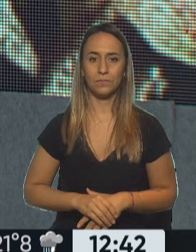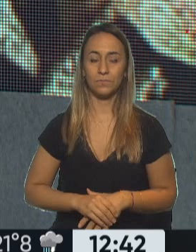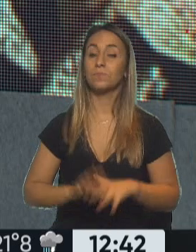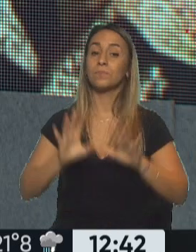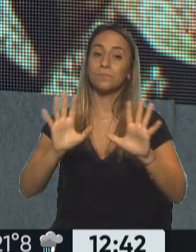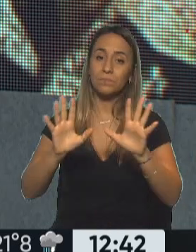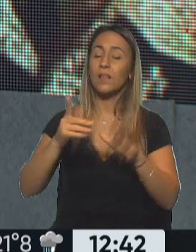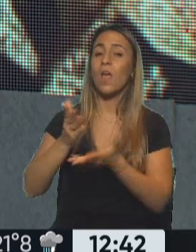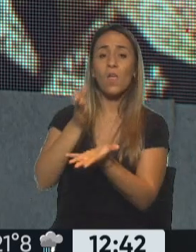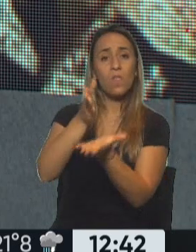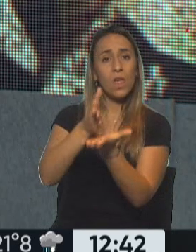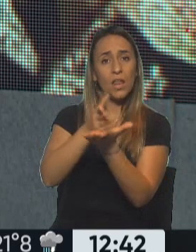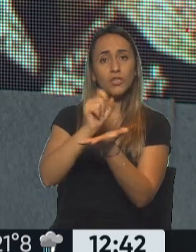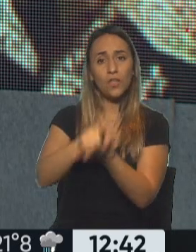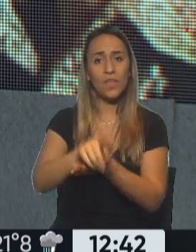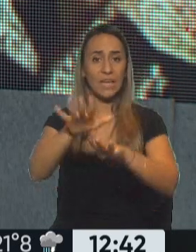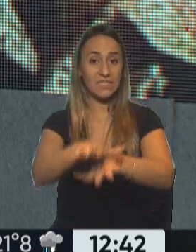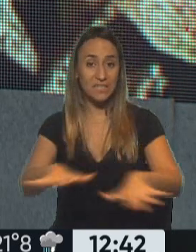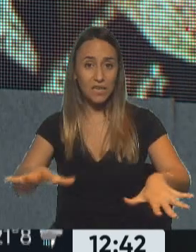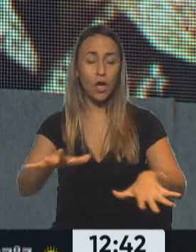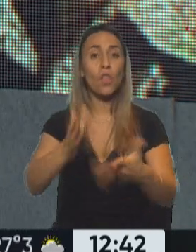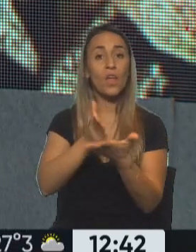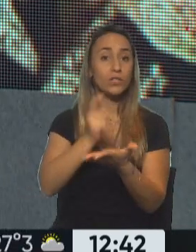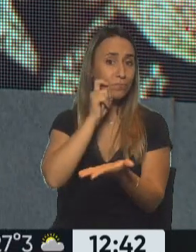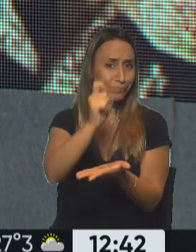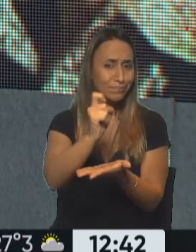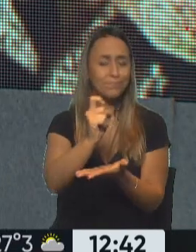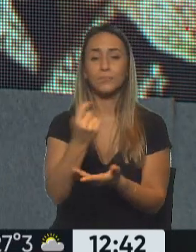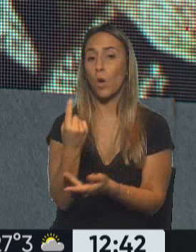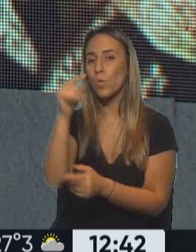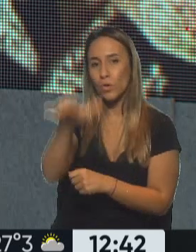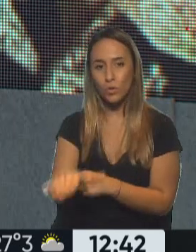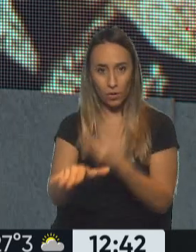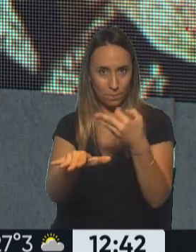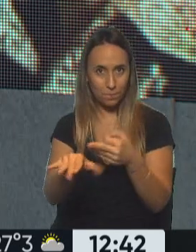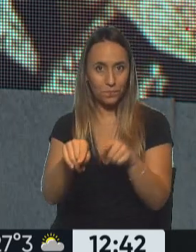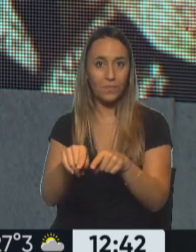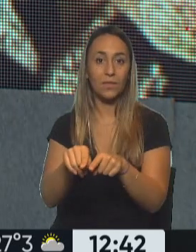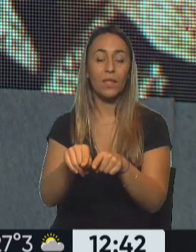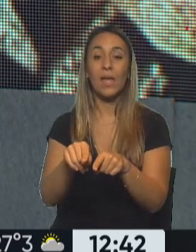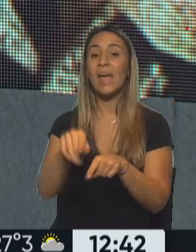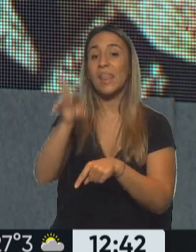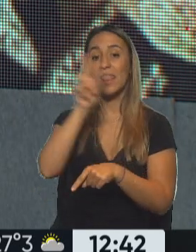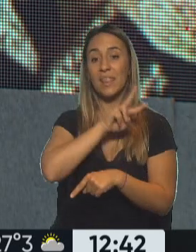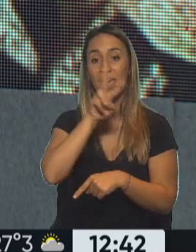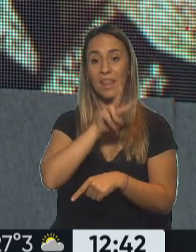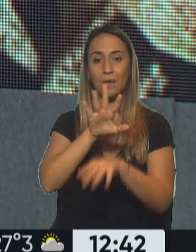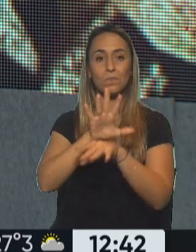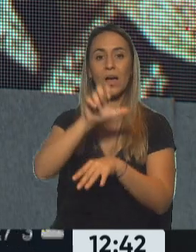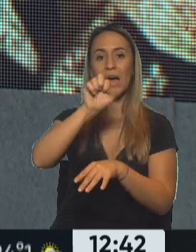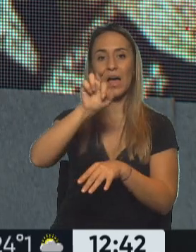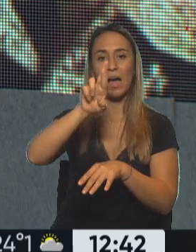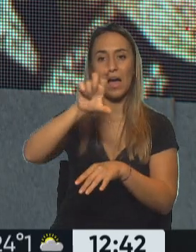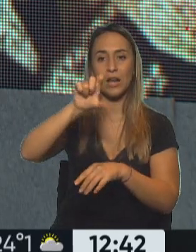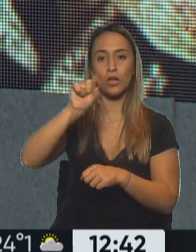de los derechos vulnerados de niños, niñas y adolescentes. Si hablamos de un caso puntual, en esta oportunidad, la niña arcoíris está en la ciudad de